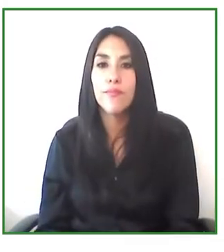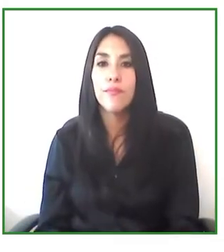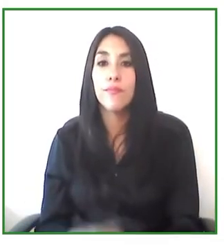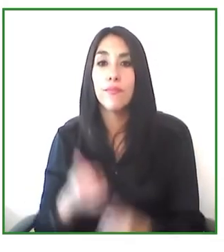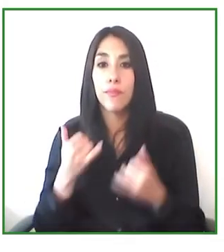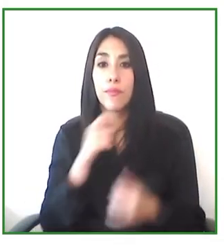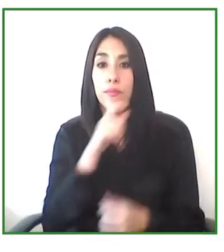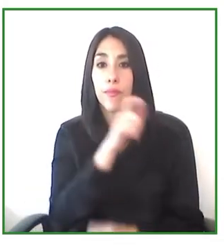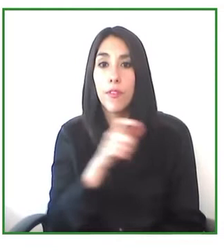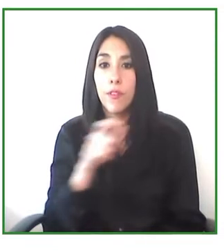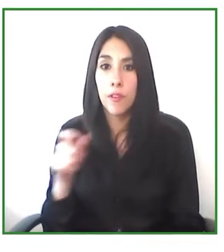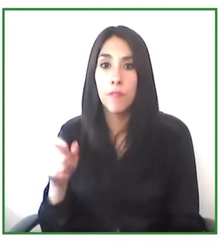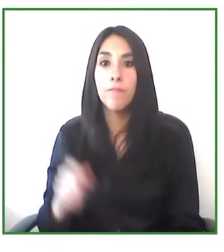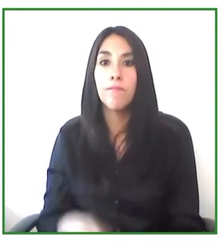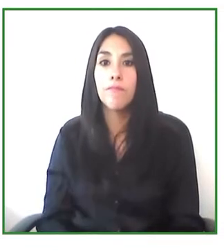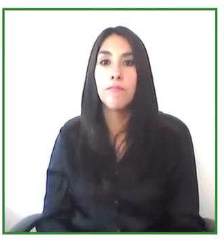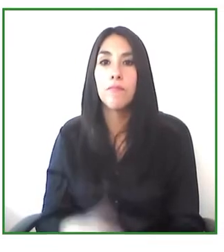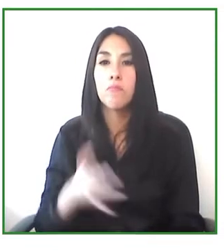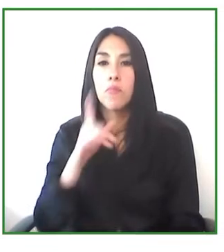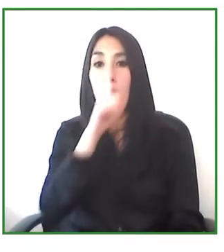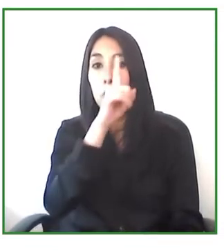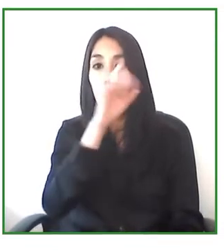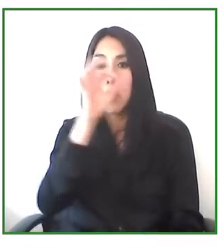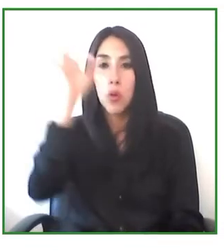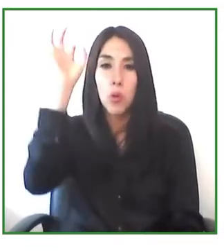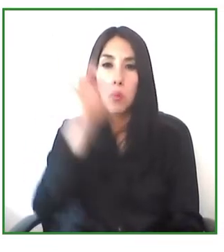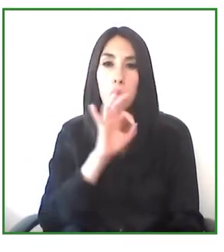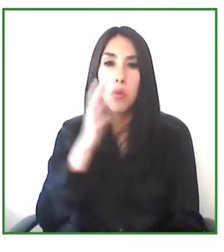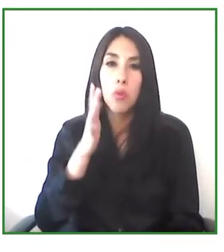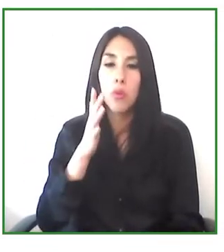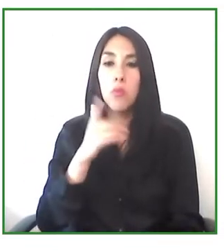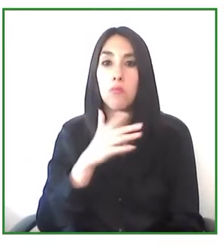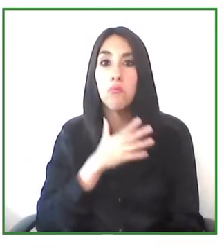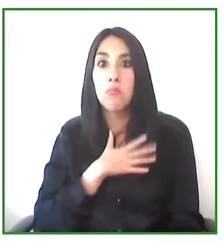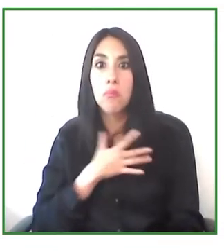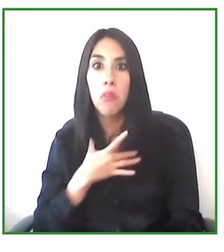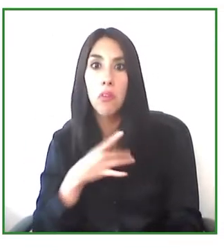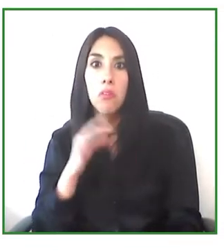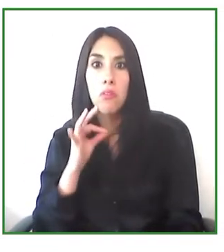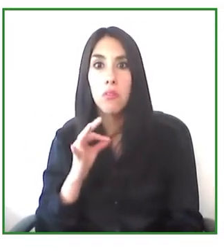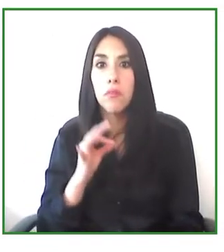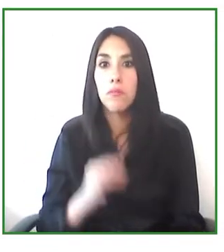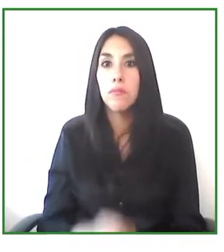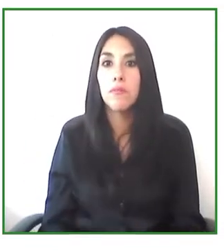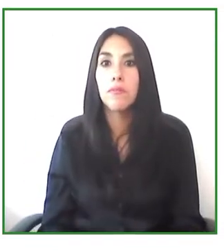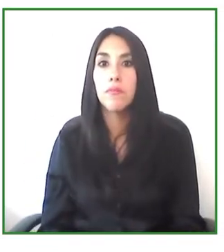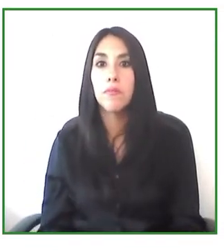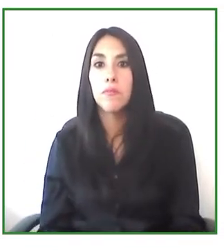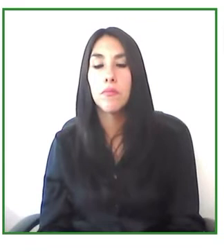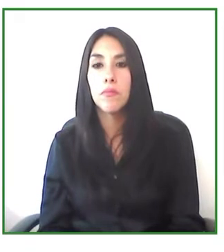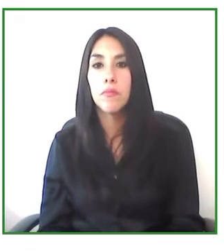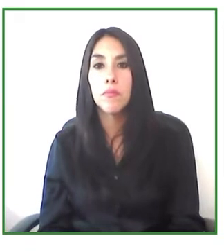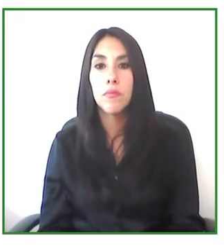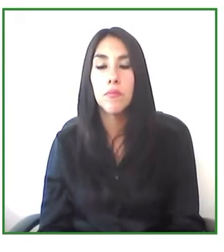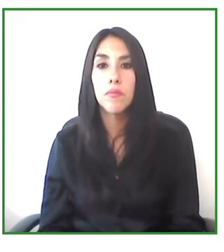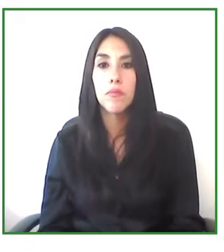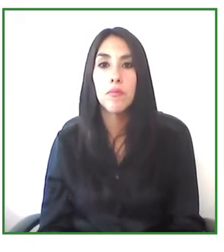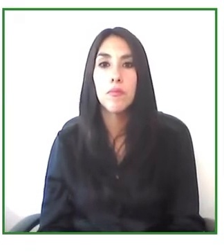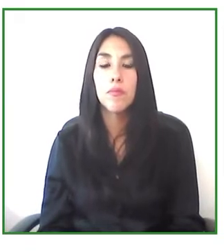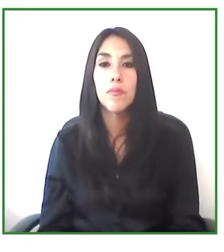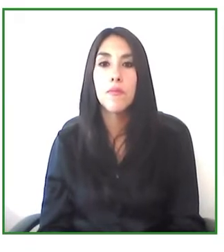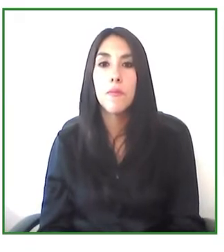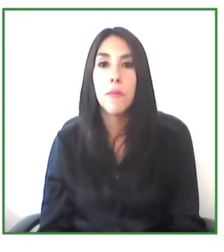sentirse o manifestar, digamos, obviamente con una encuesta y mediciones que vamos a realizar con